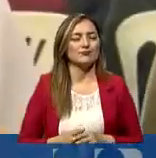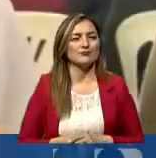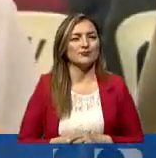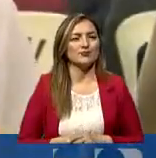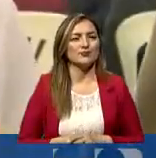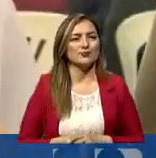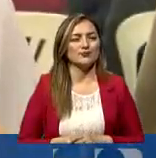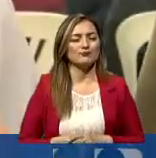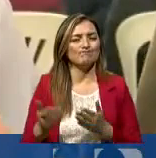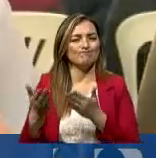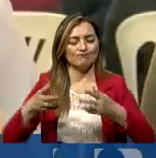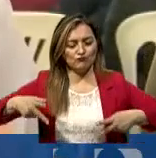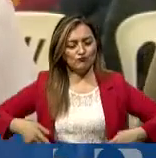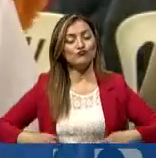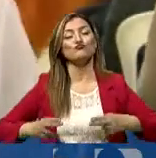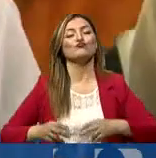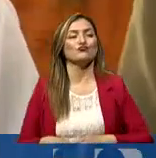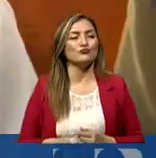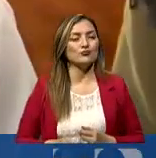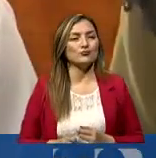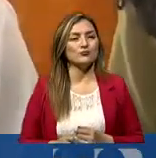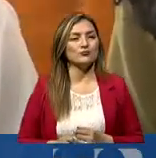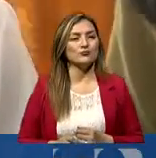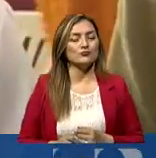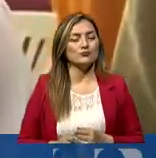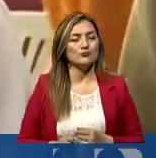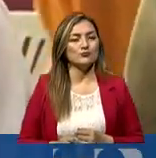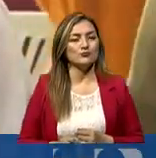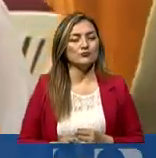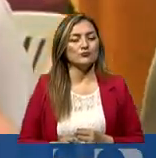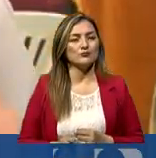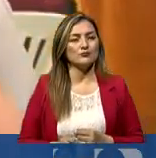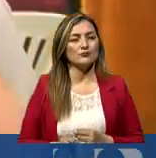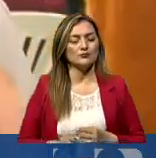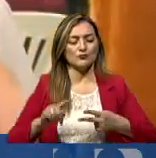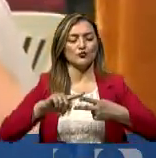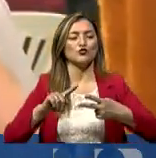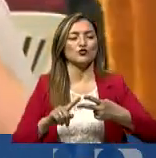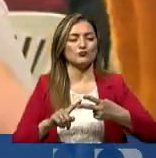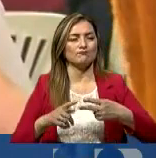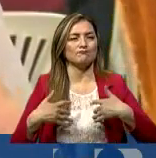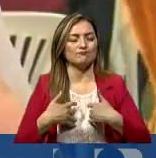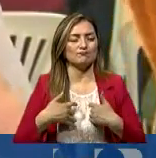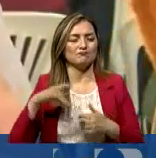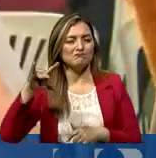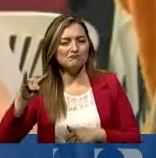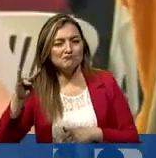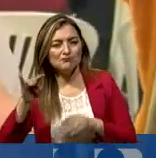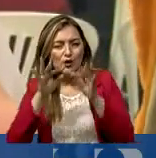servicios son netamente de esterilización en las dos especies que son domésticas, ¿no? Caninos y